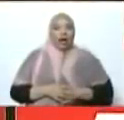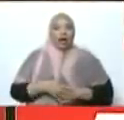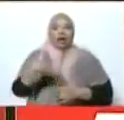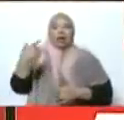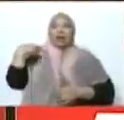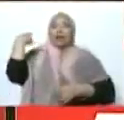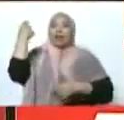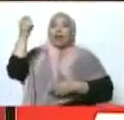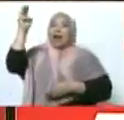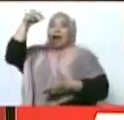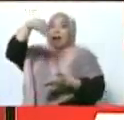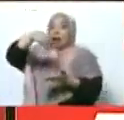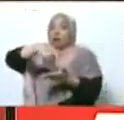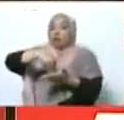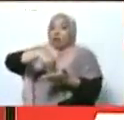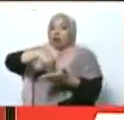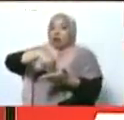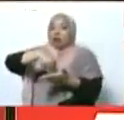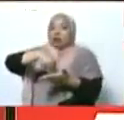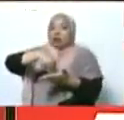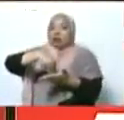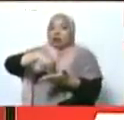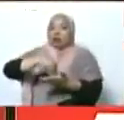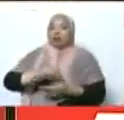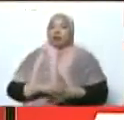el Estado Aragua,